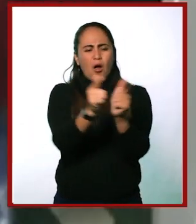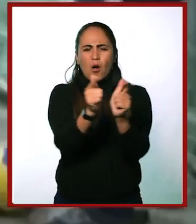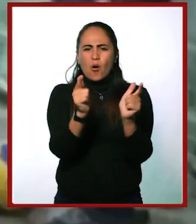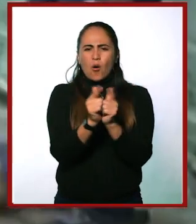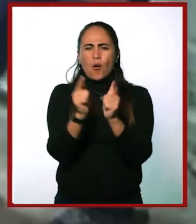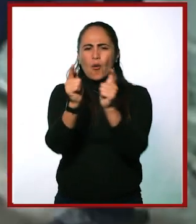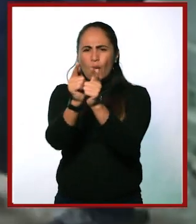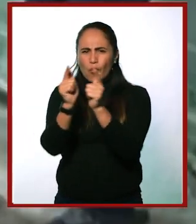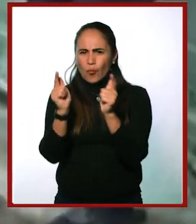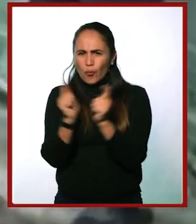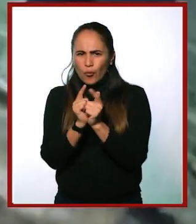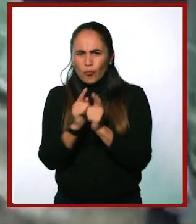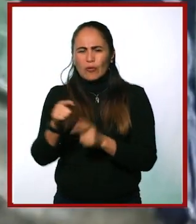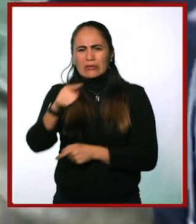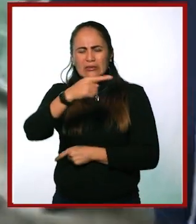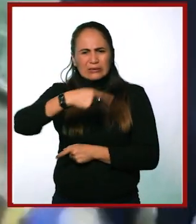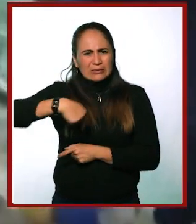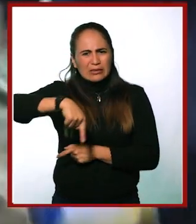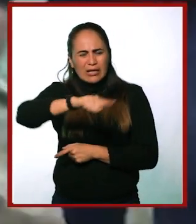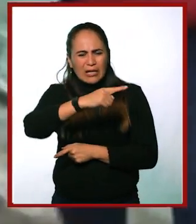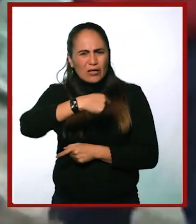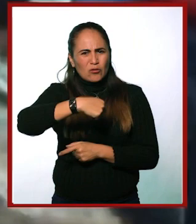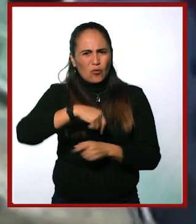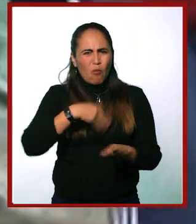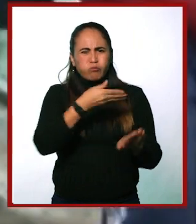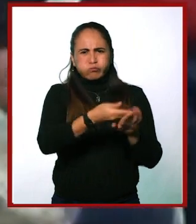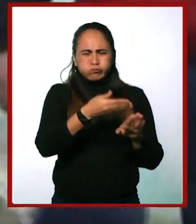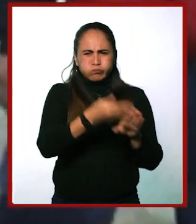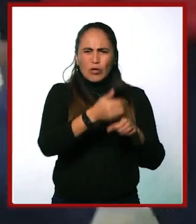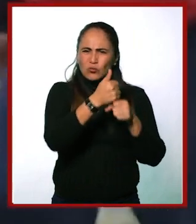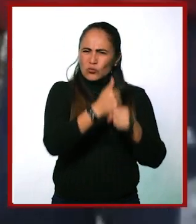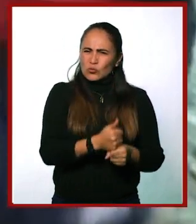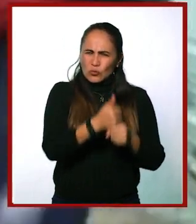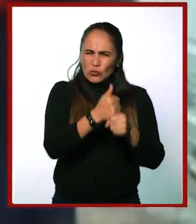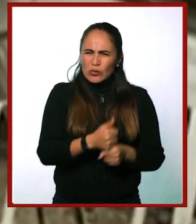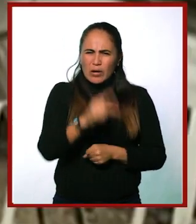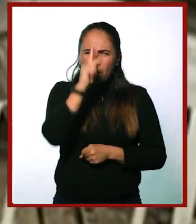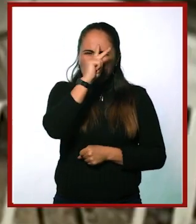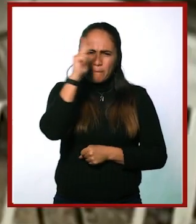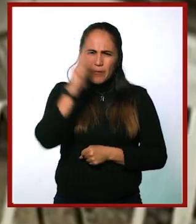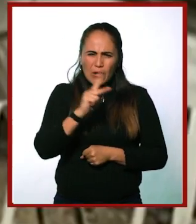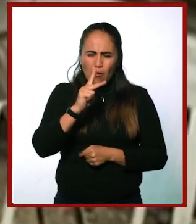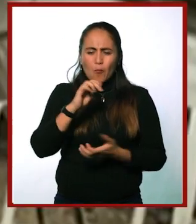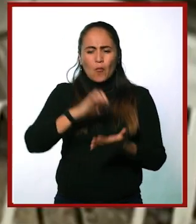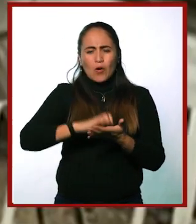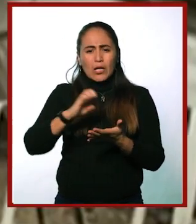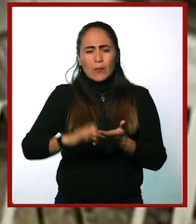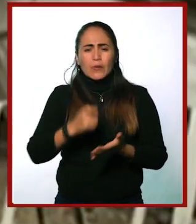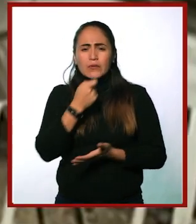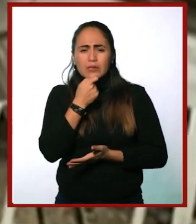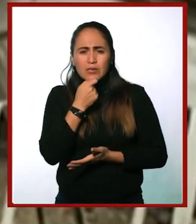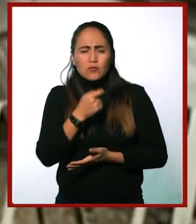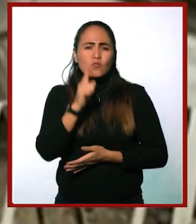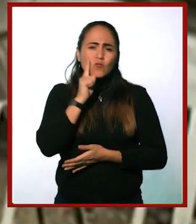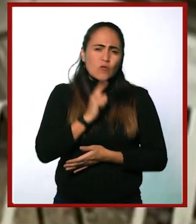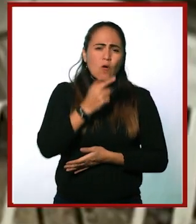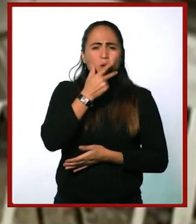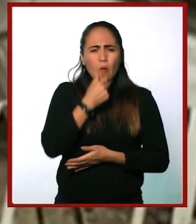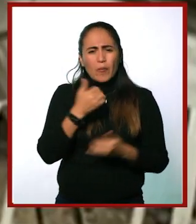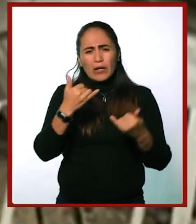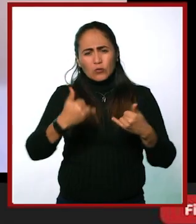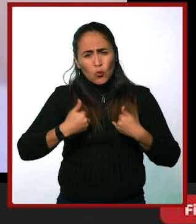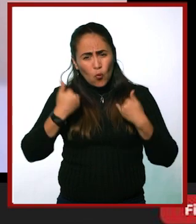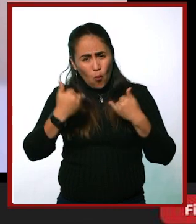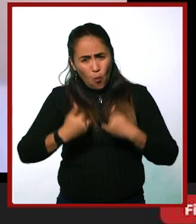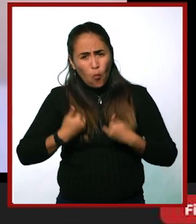grupos que han sido mucho más afectados en este proceso. Por ejemplo, los niños, las niñas, las